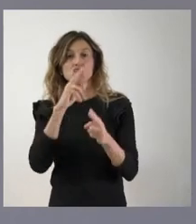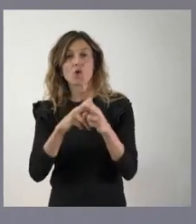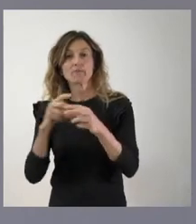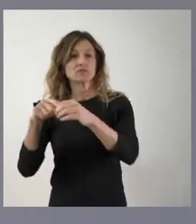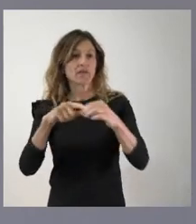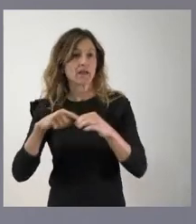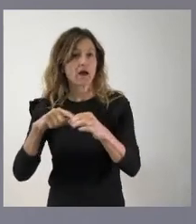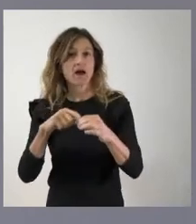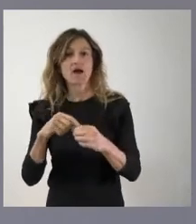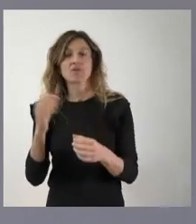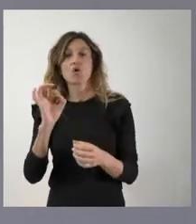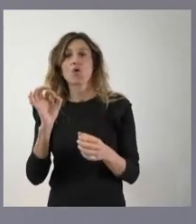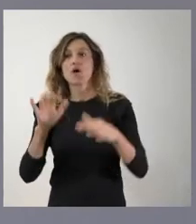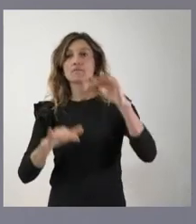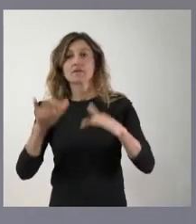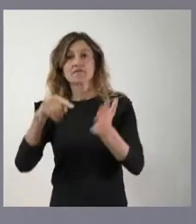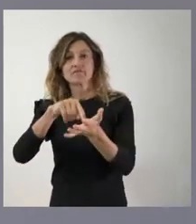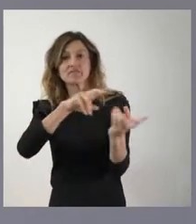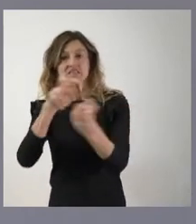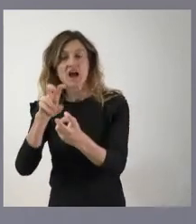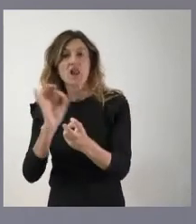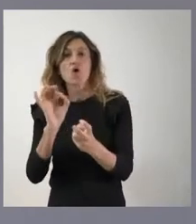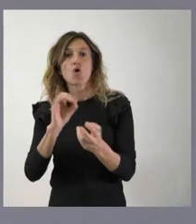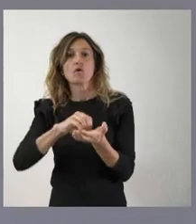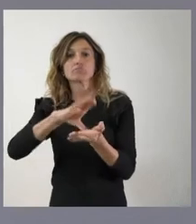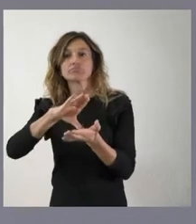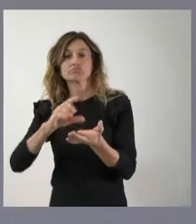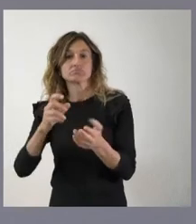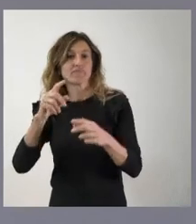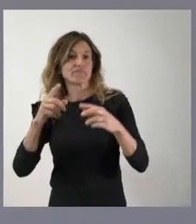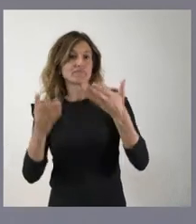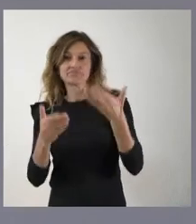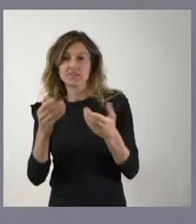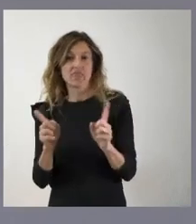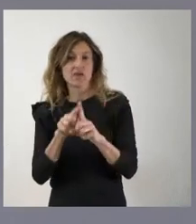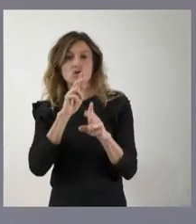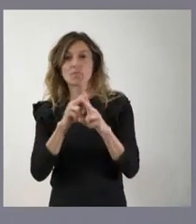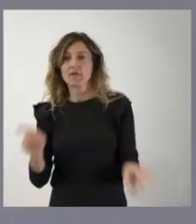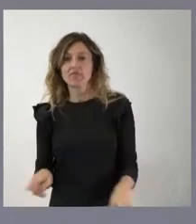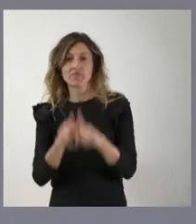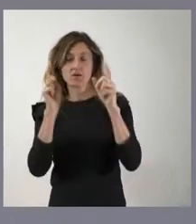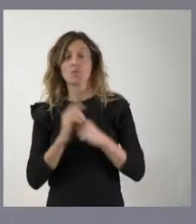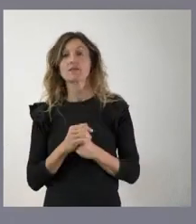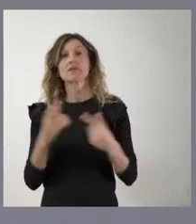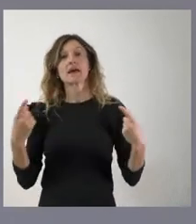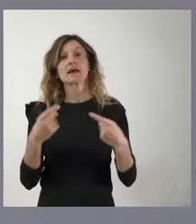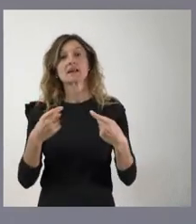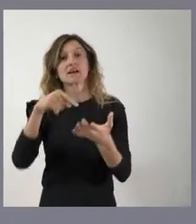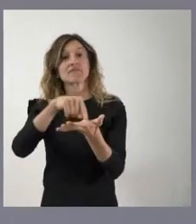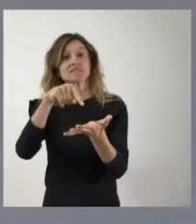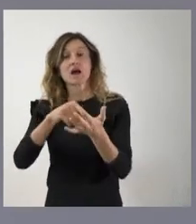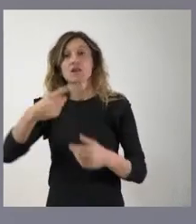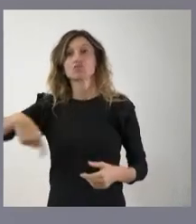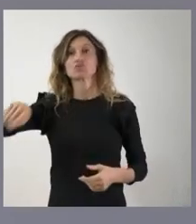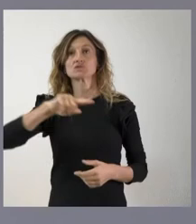solidaridad si ya me armonización fiscal o se llama re centralización la segunda pregunta es esta guerra fiscal en la que ustedes